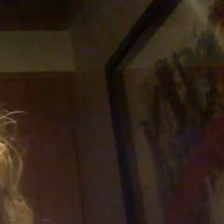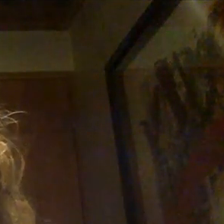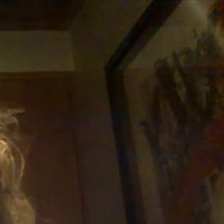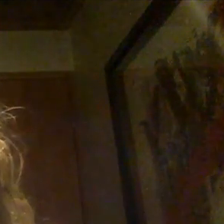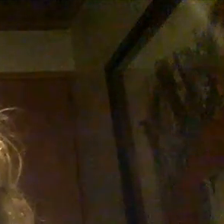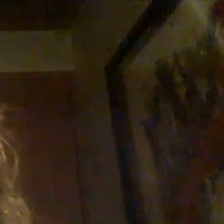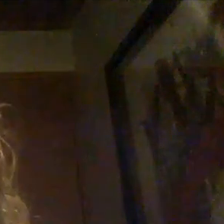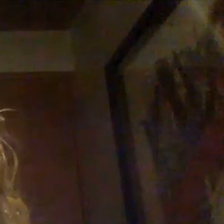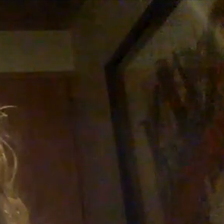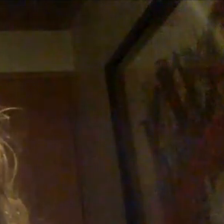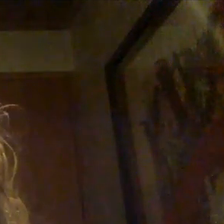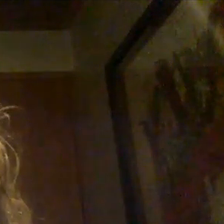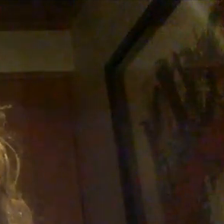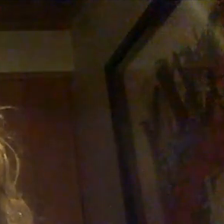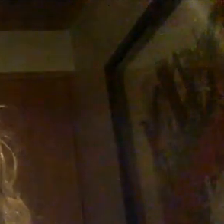talentosas que los hombres.